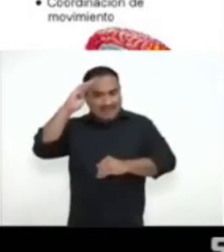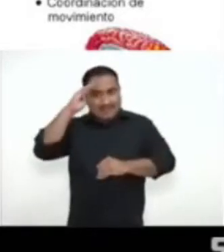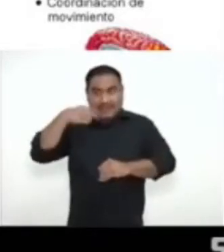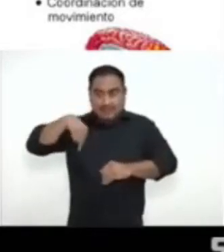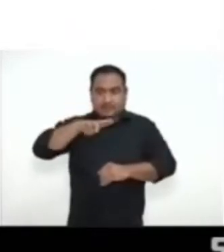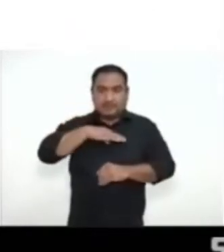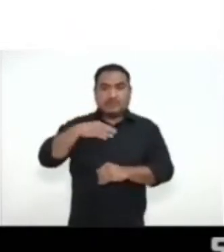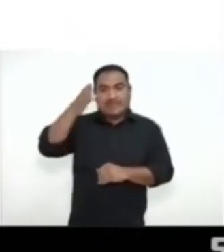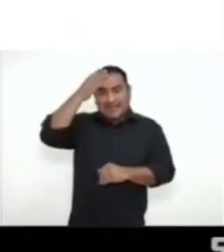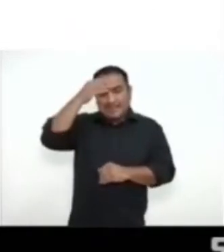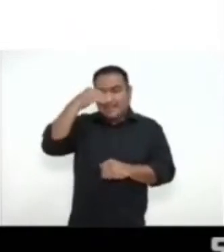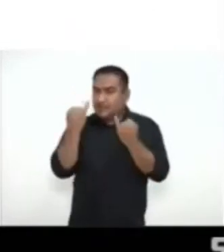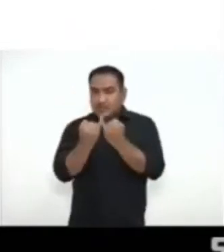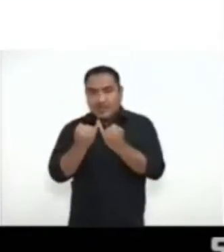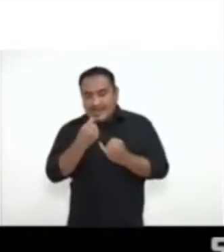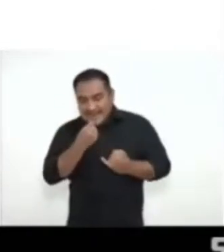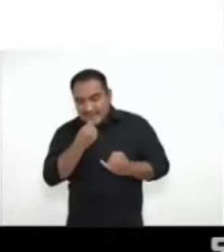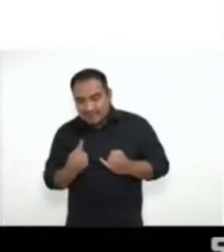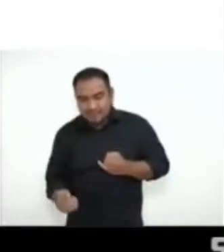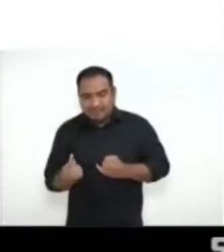nosotros y aprenden los niños, ¿sí?